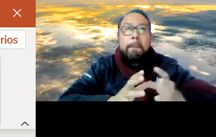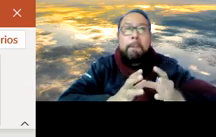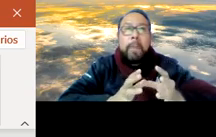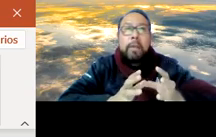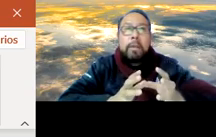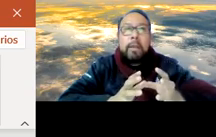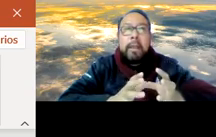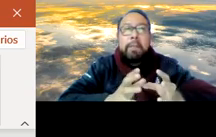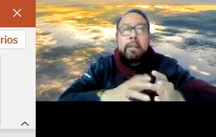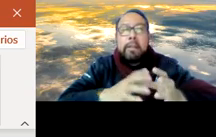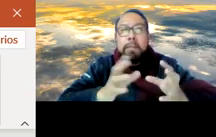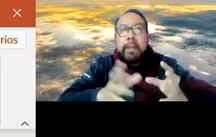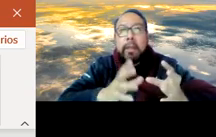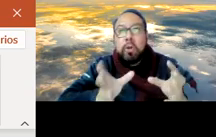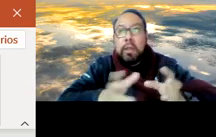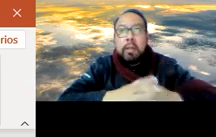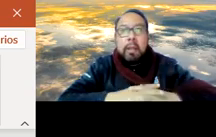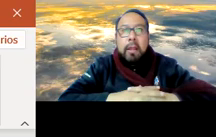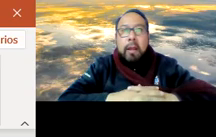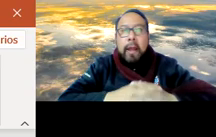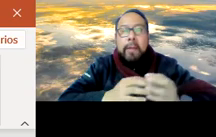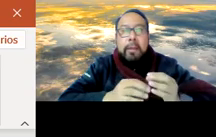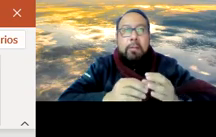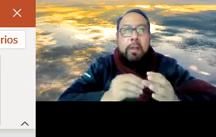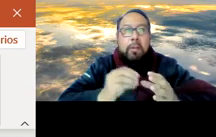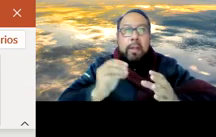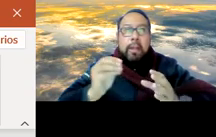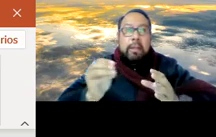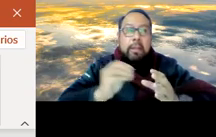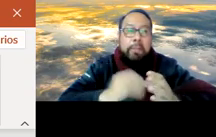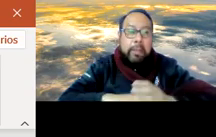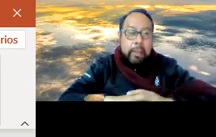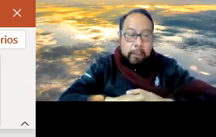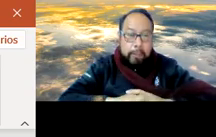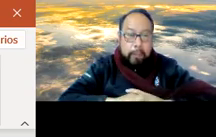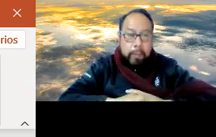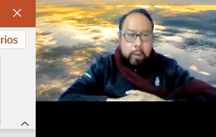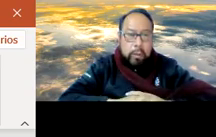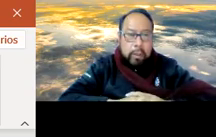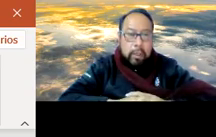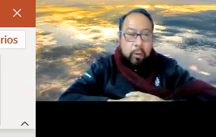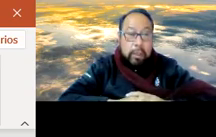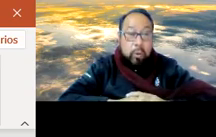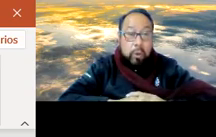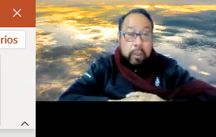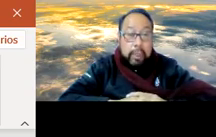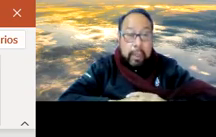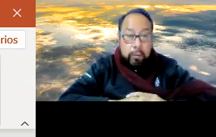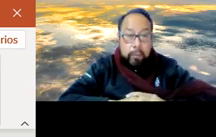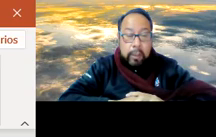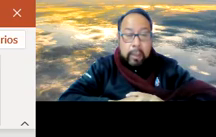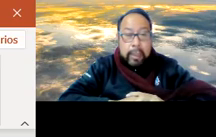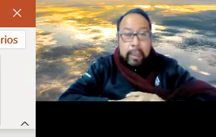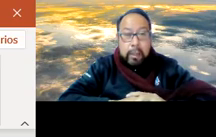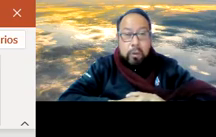no, generalmente se aplica a todas, a veces no a todas las disciplinas, pero entonces, ¿qué es un estudio de